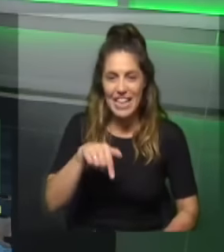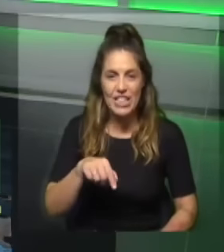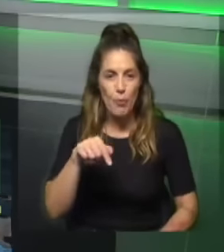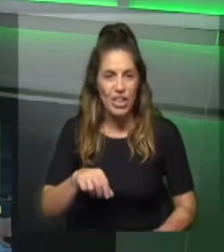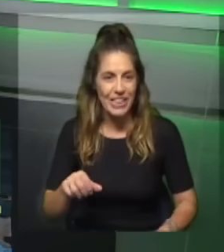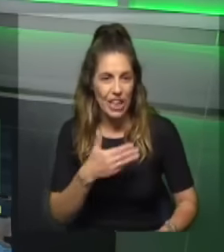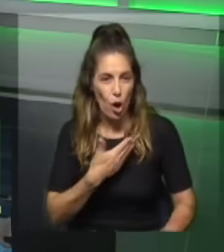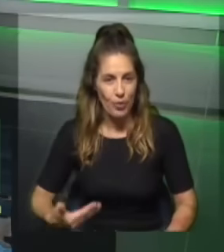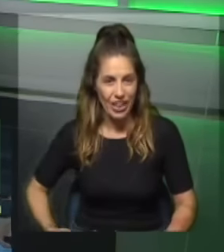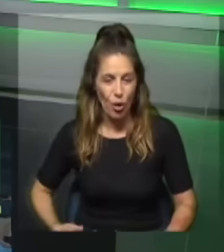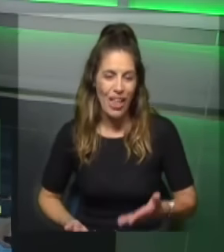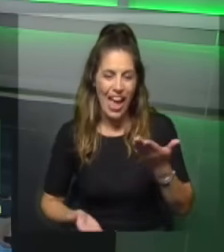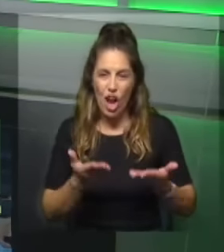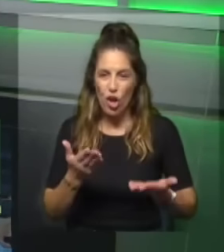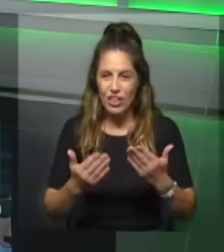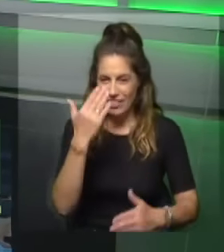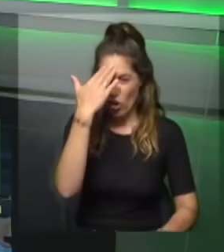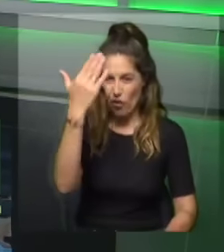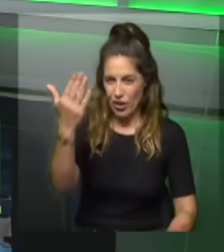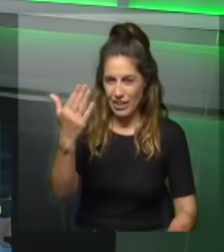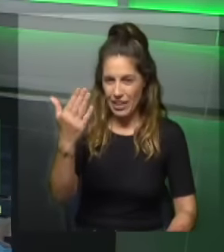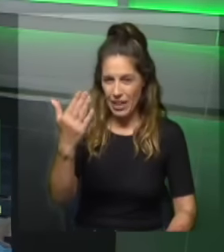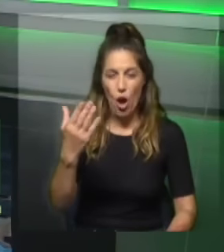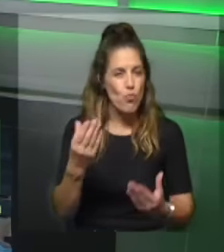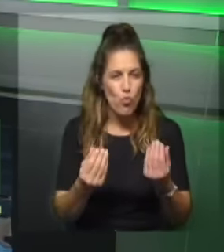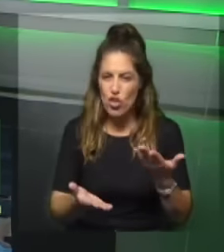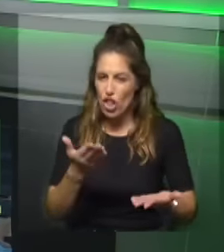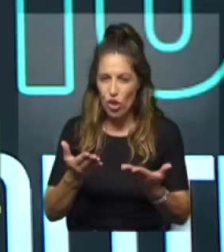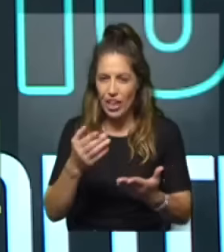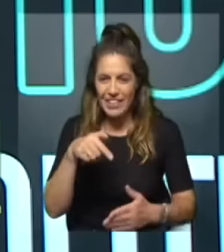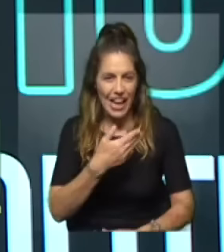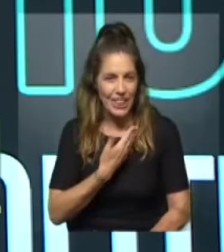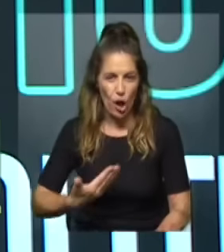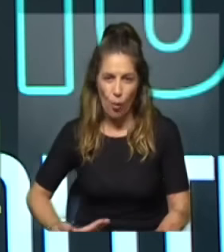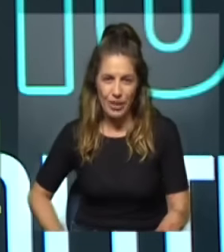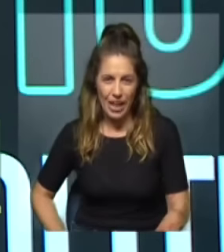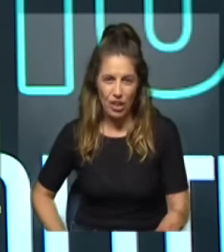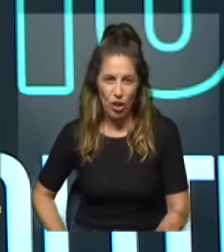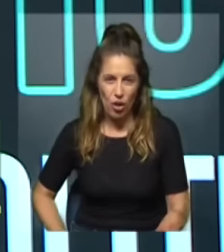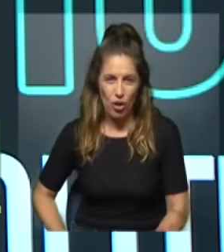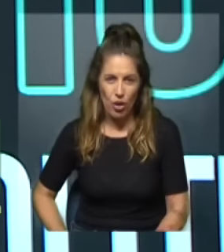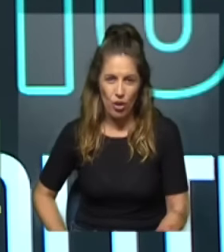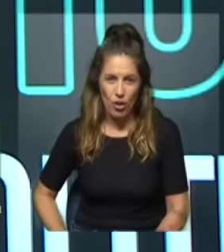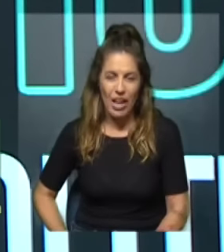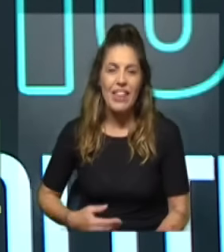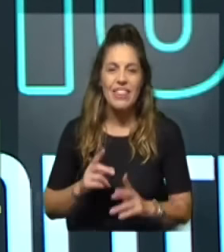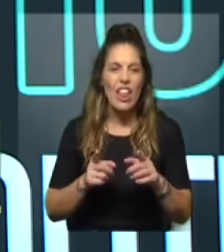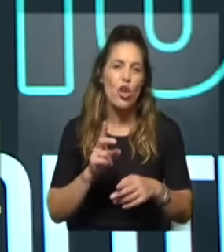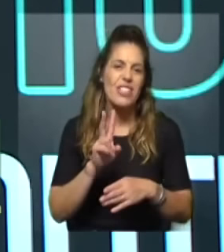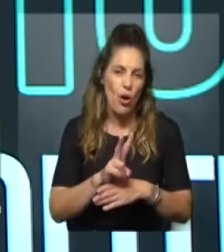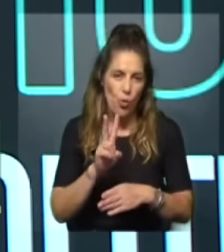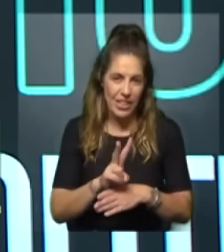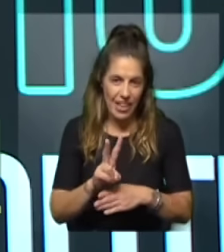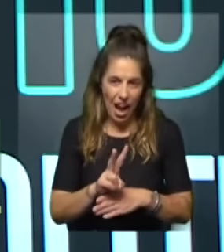en contraste con el frente amplio ha sido mucho de contraste este gobierno es decir tanto en segur como en